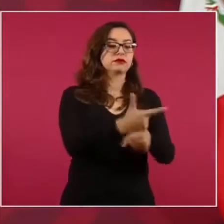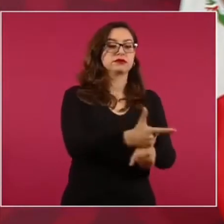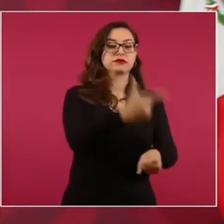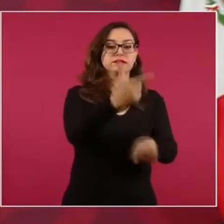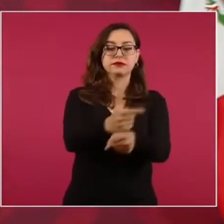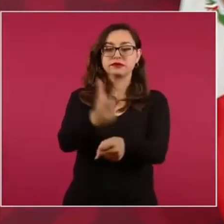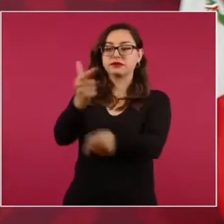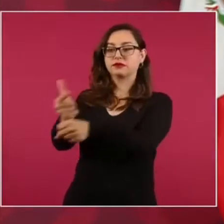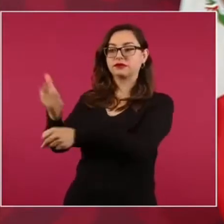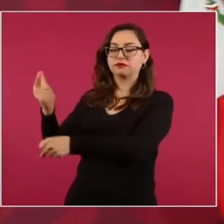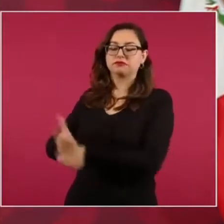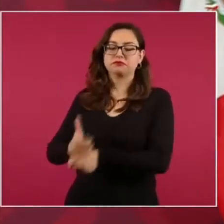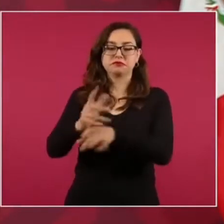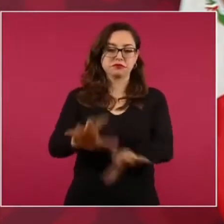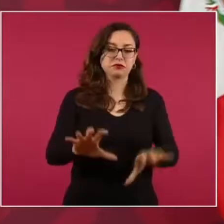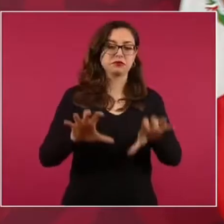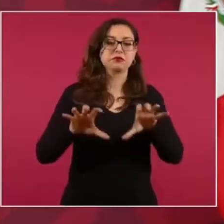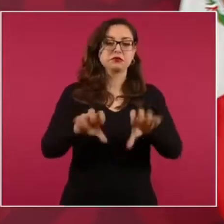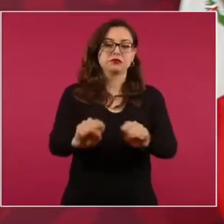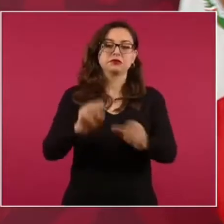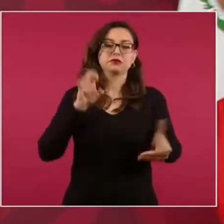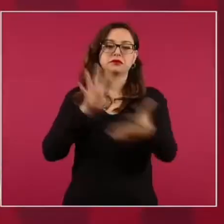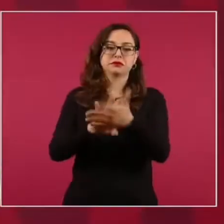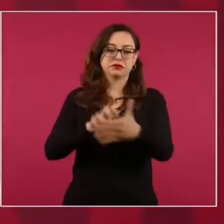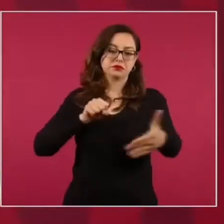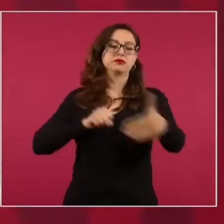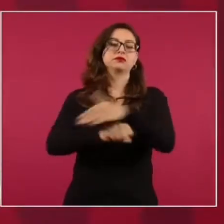de la delincuencia organizada, y así